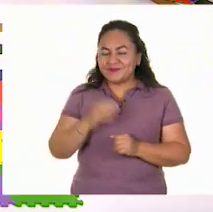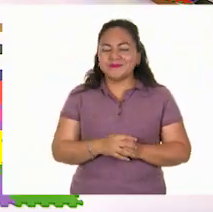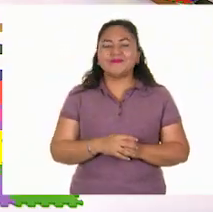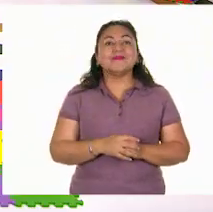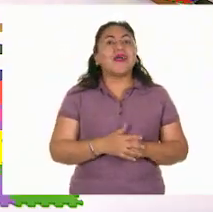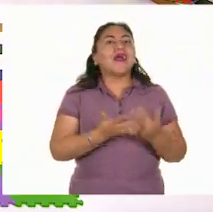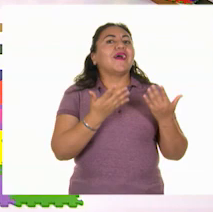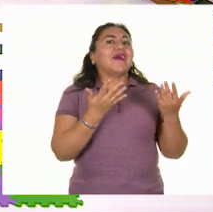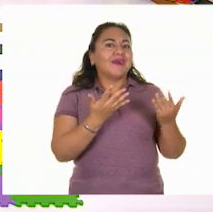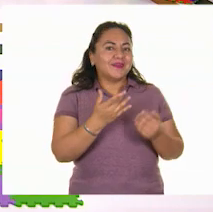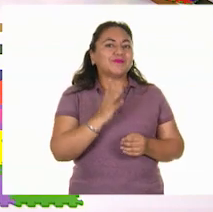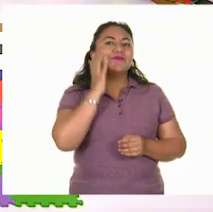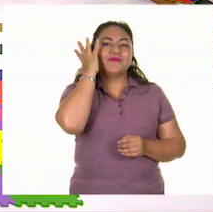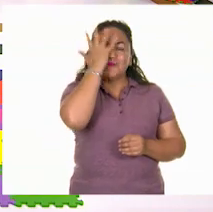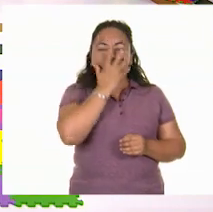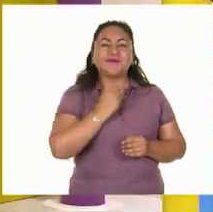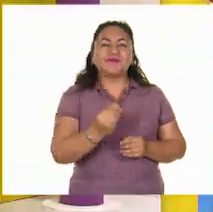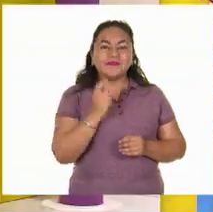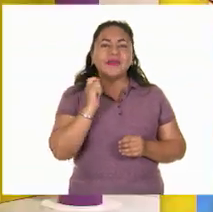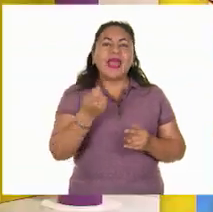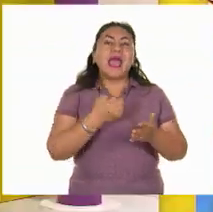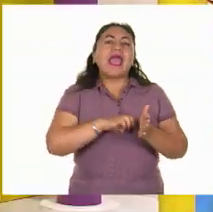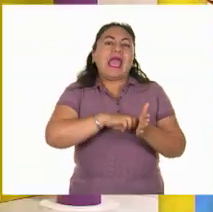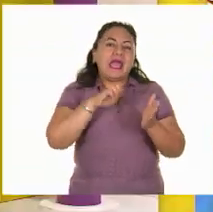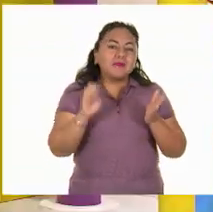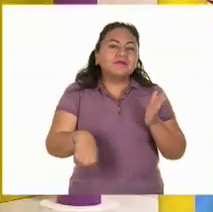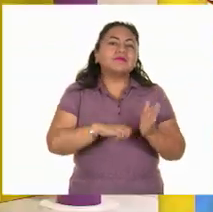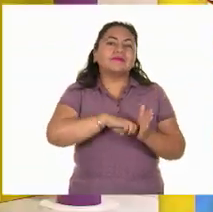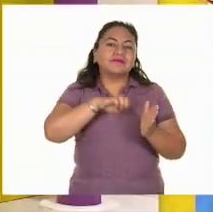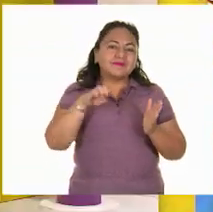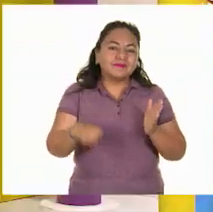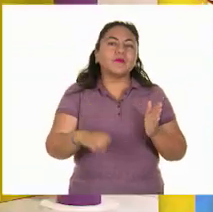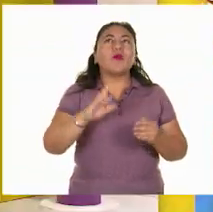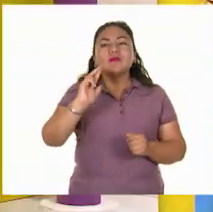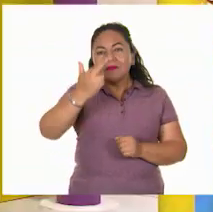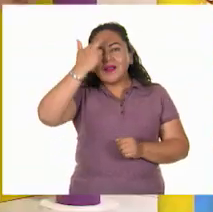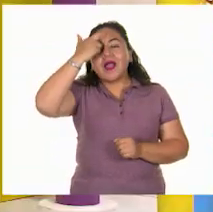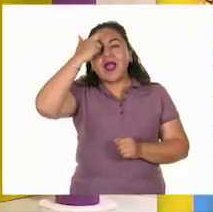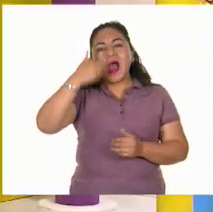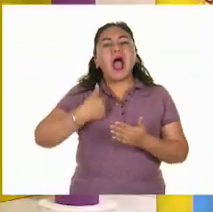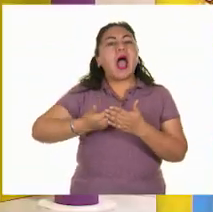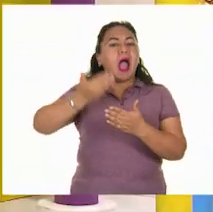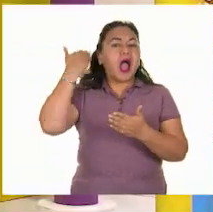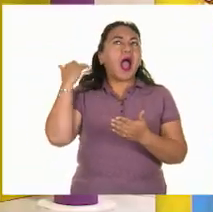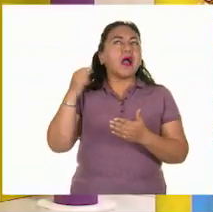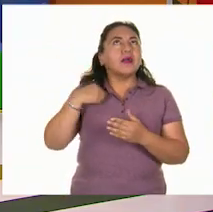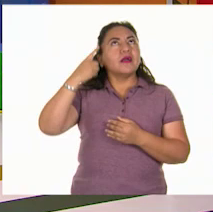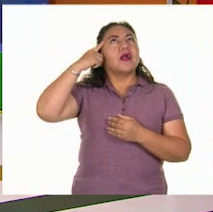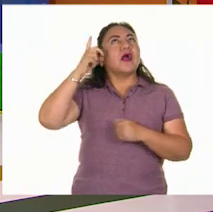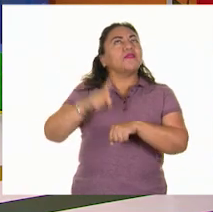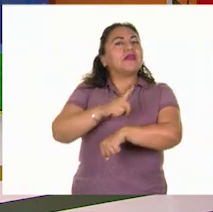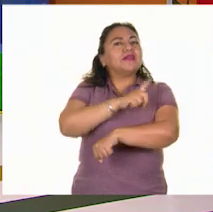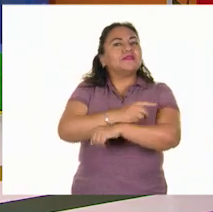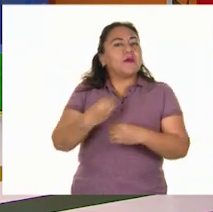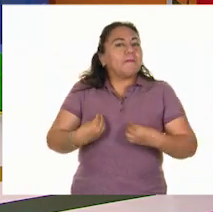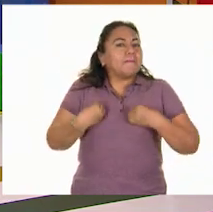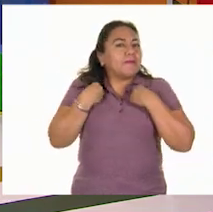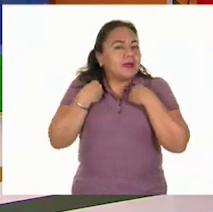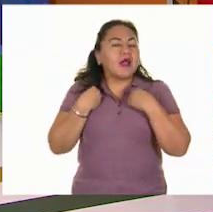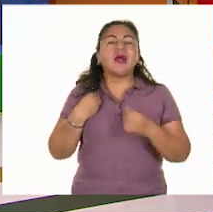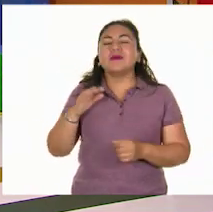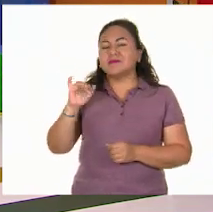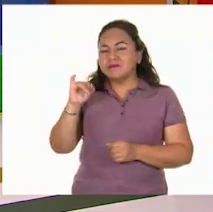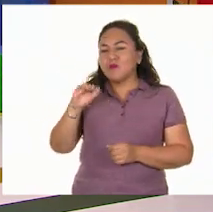fotografías. Ah, mira, ese es un muy buen ejemplo para recordar de nuevo lo que ya hemos vivido. Sí, las fotografías,